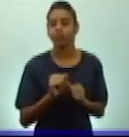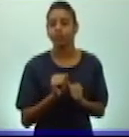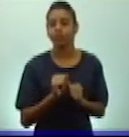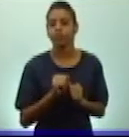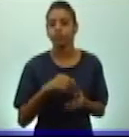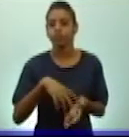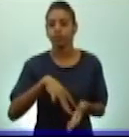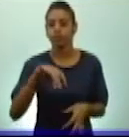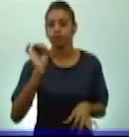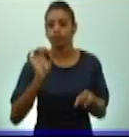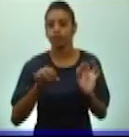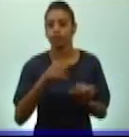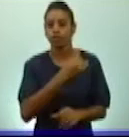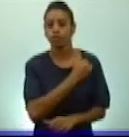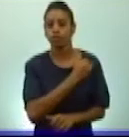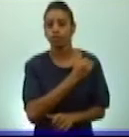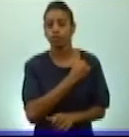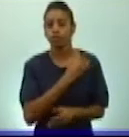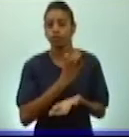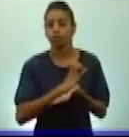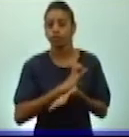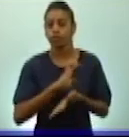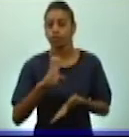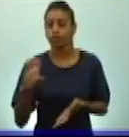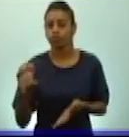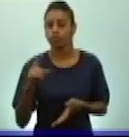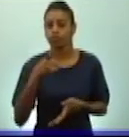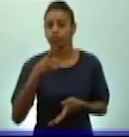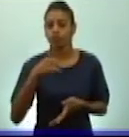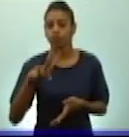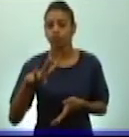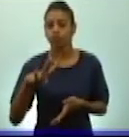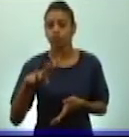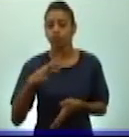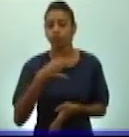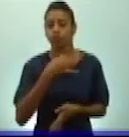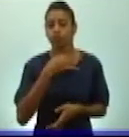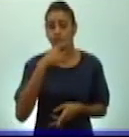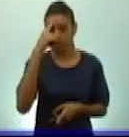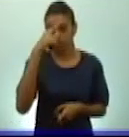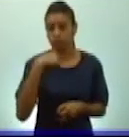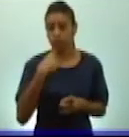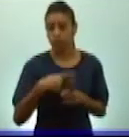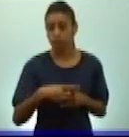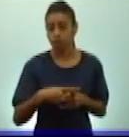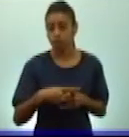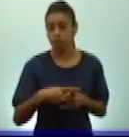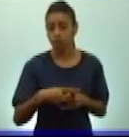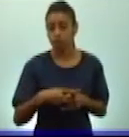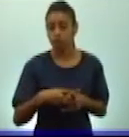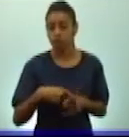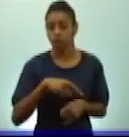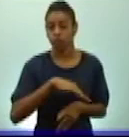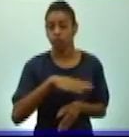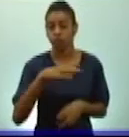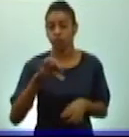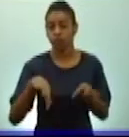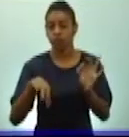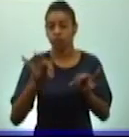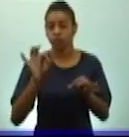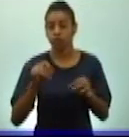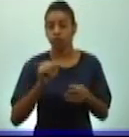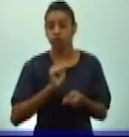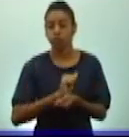cuarteles militares en escuela. Por ejemplo, el 14 de septiembre, cuando el campamento militar de Columbia es convertido en